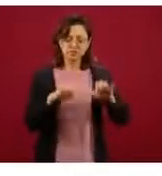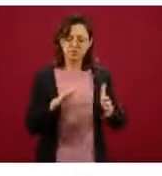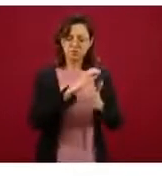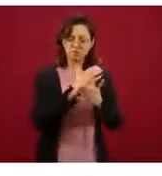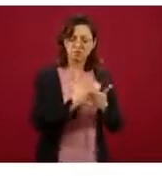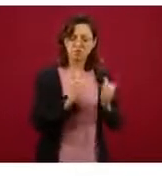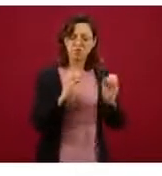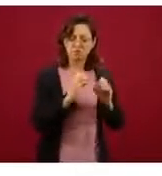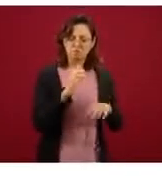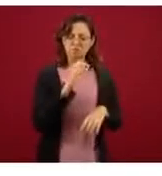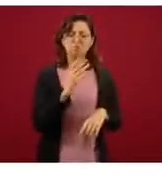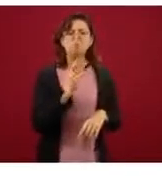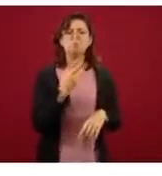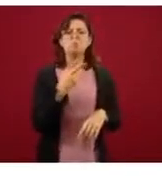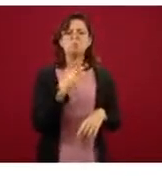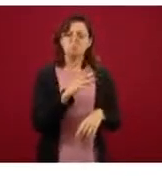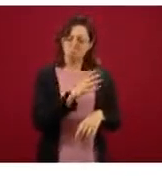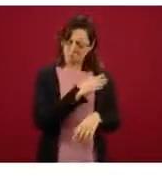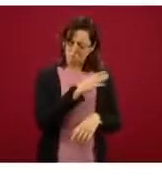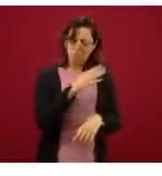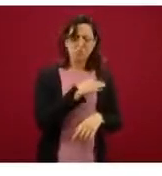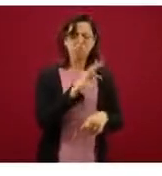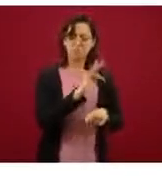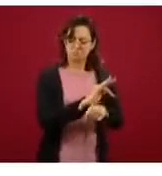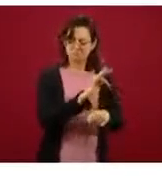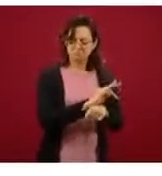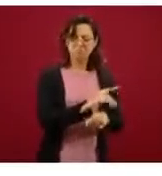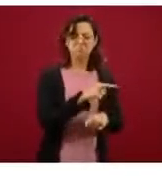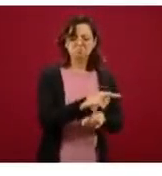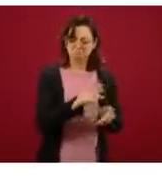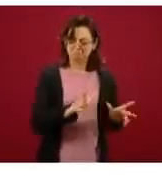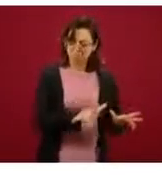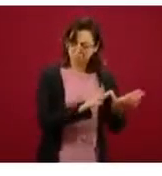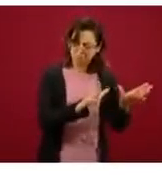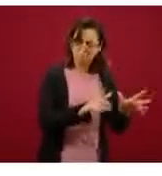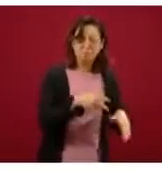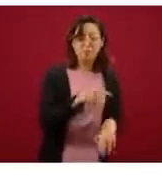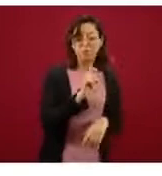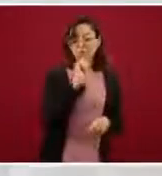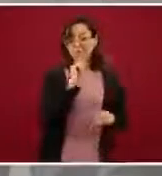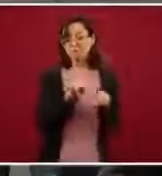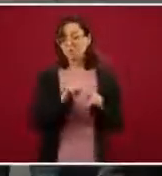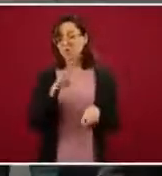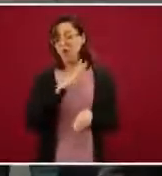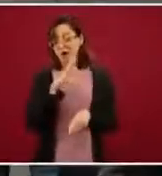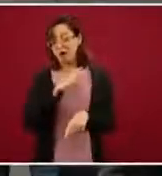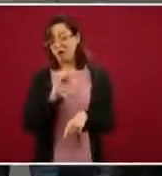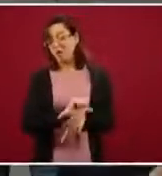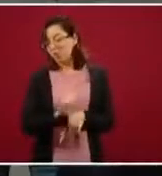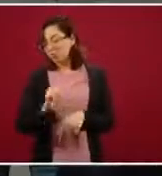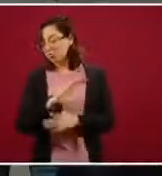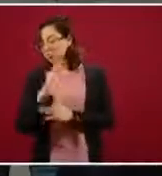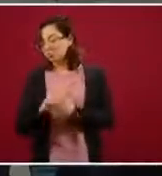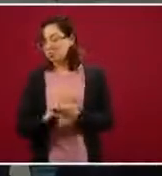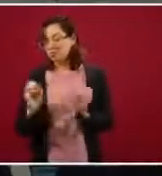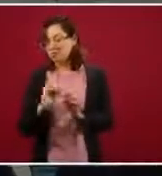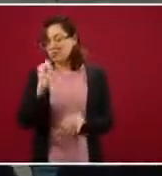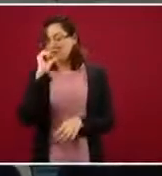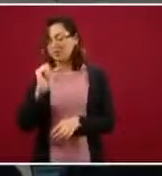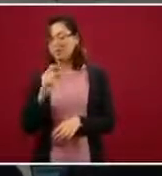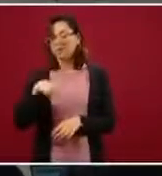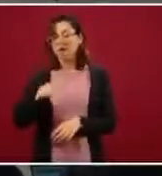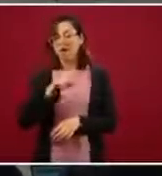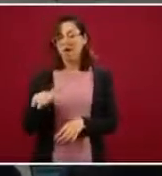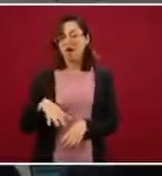porque permite fomentar la economía. Sin embargo, hay que reconocer que hay prácticas ilegales en el outsourcing que tienen que ser combatidas para efecto